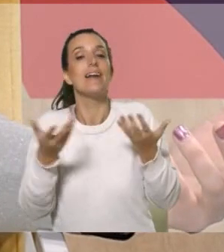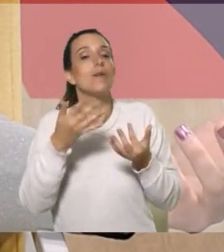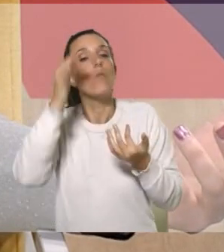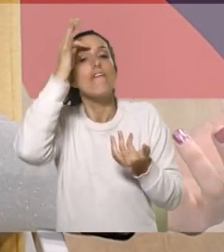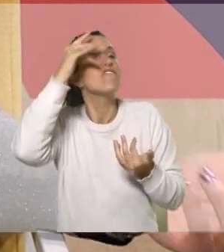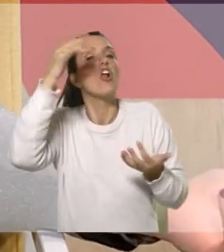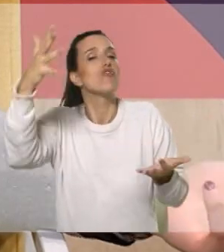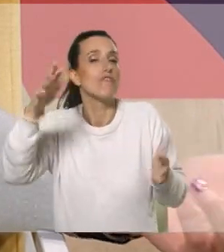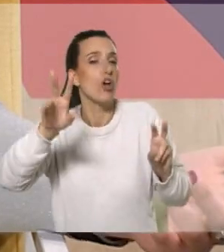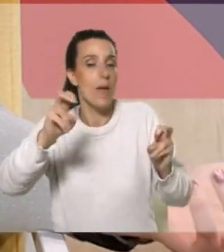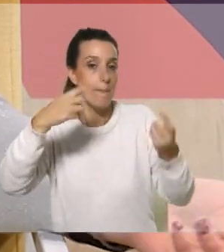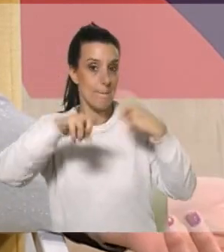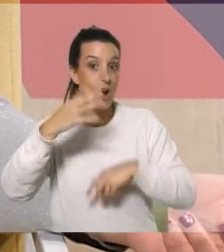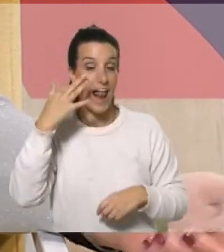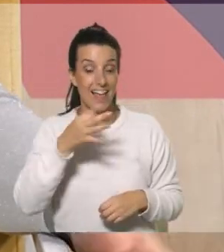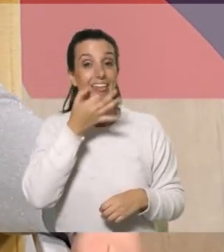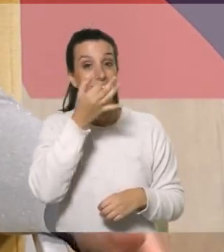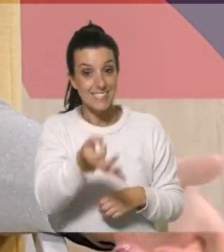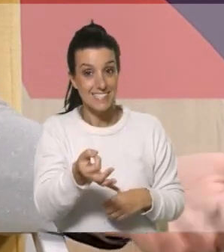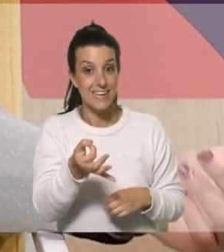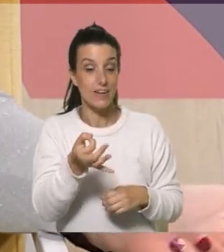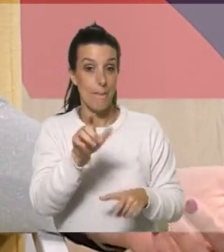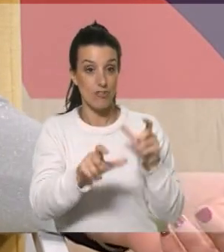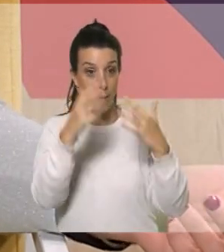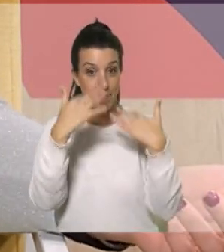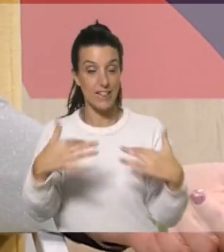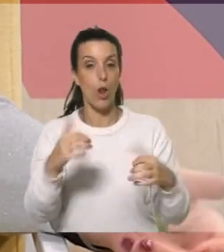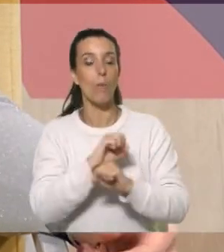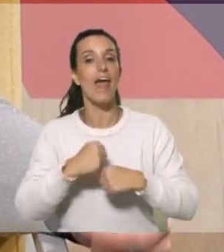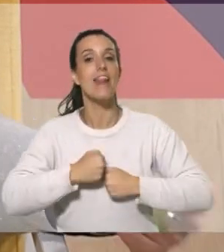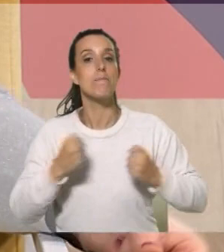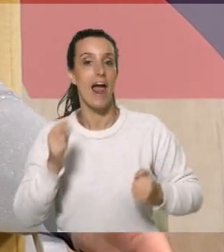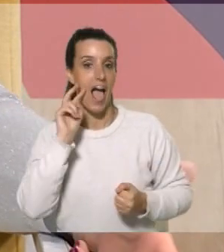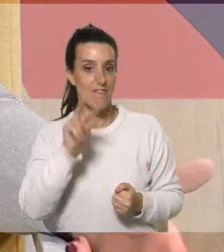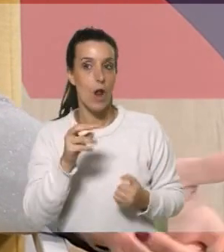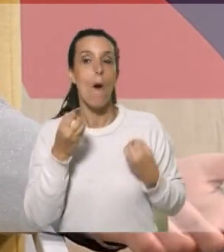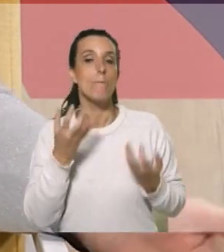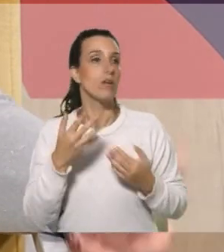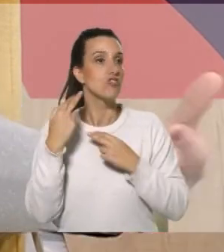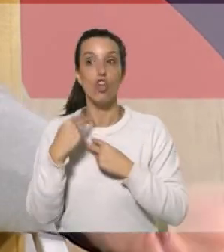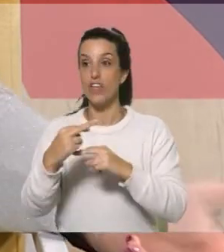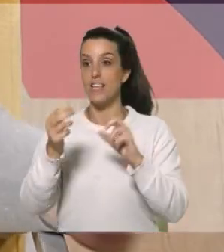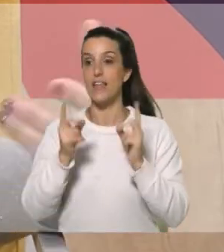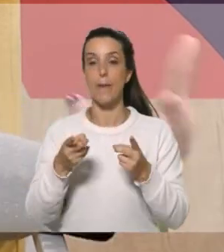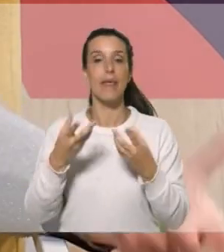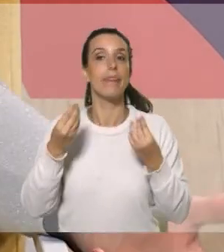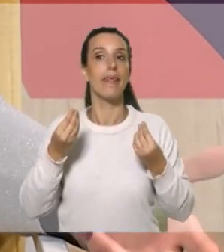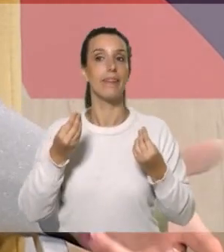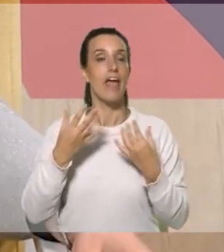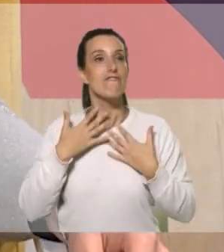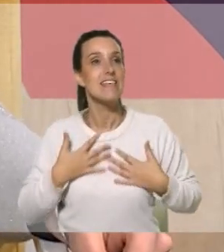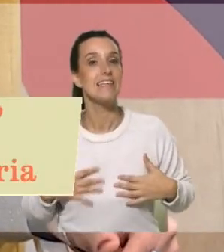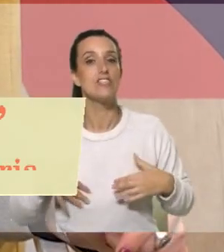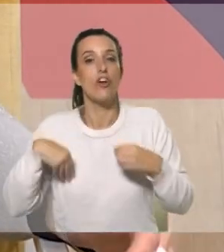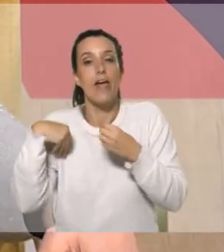todo esto pero bueno decirles a los espectadores que se animen a verla porque está muy sostenida también desde lo físico desde lo